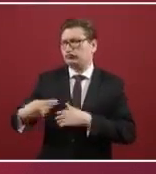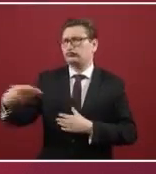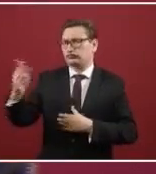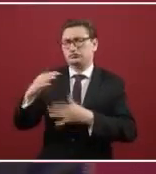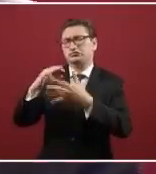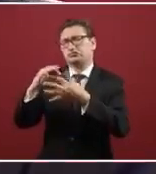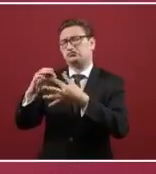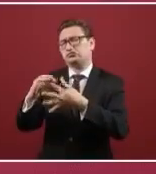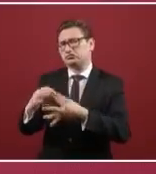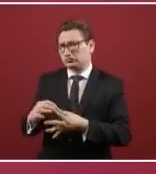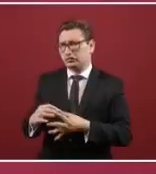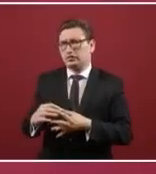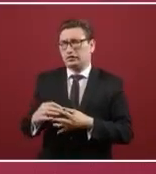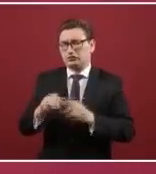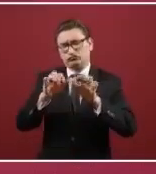explicando